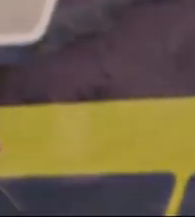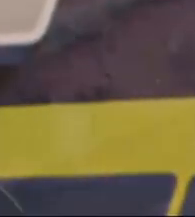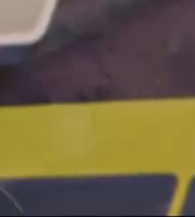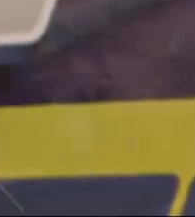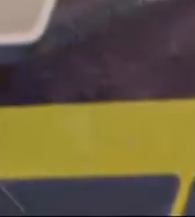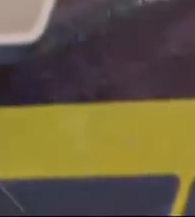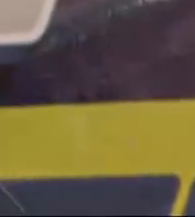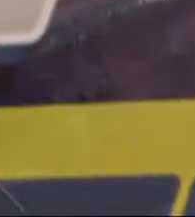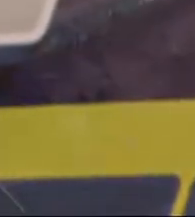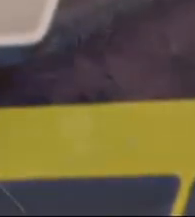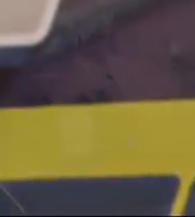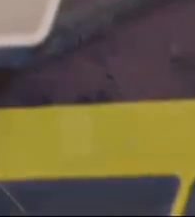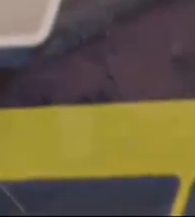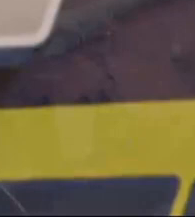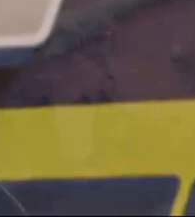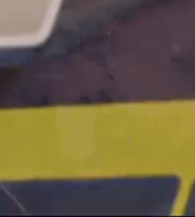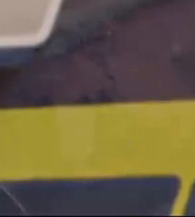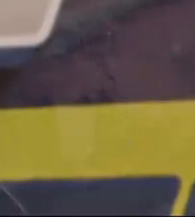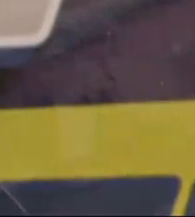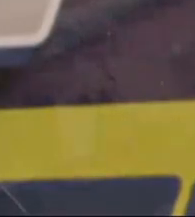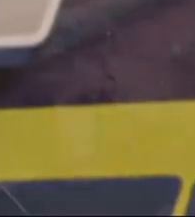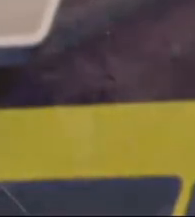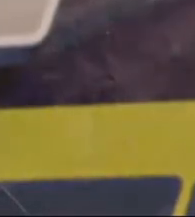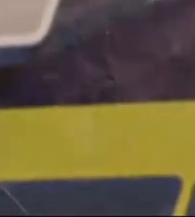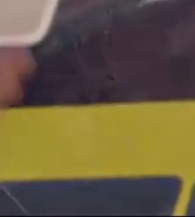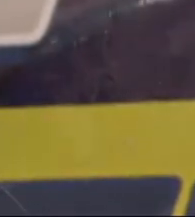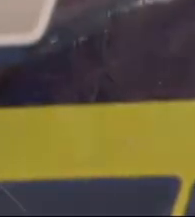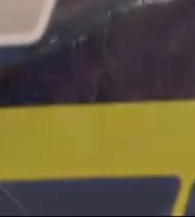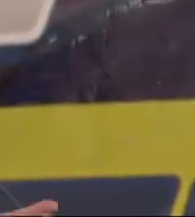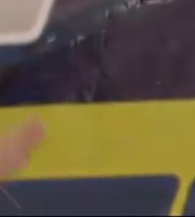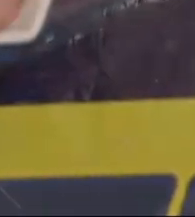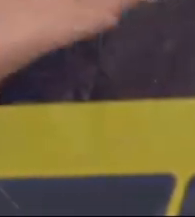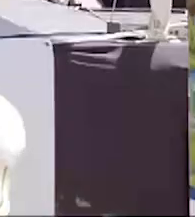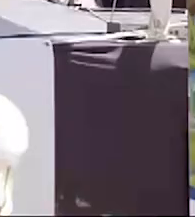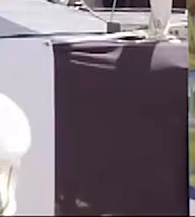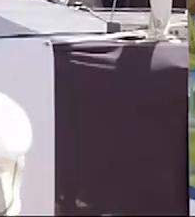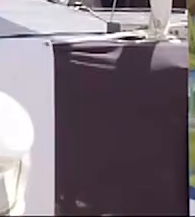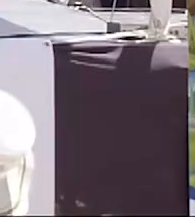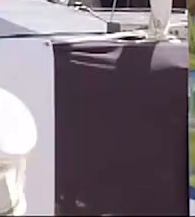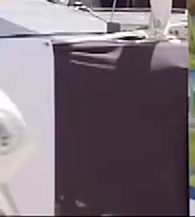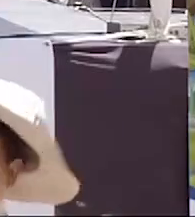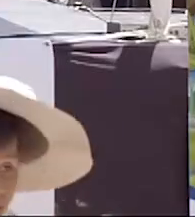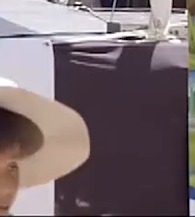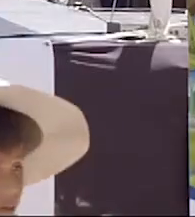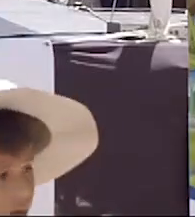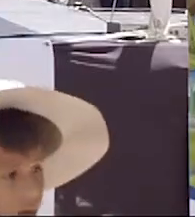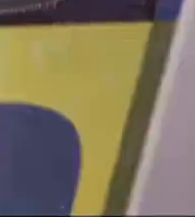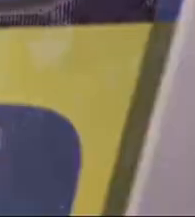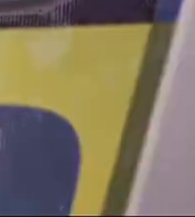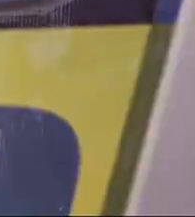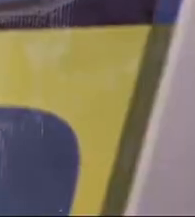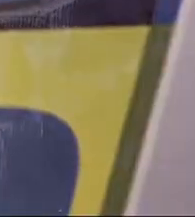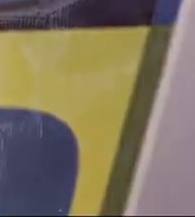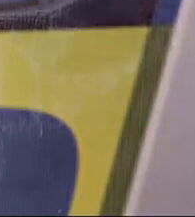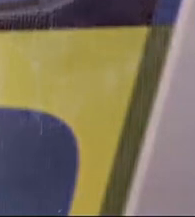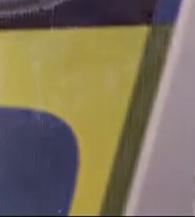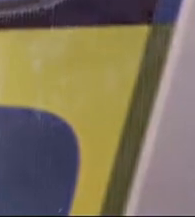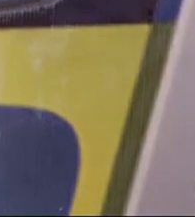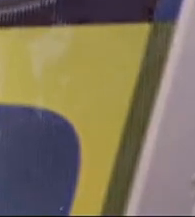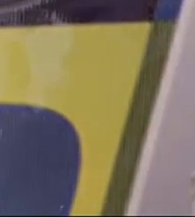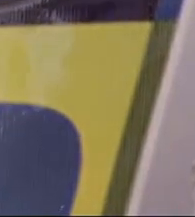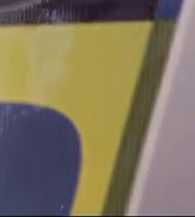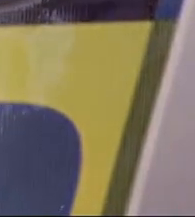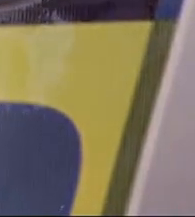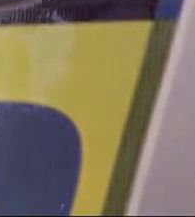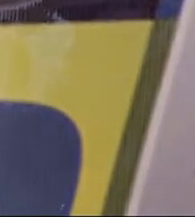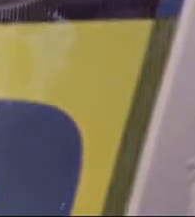importante que se va a realizar hoy aquí en vivo y en directo. Y esa es una muy buena noticia que quiero que usted cuente, por favor. Así es, María. Algo que